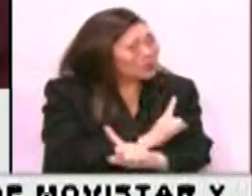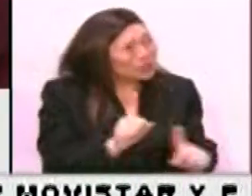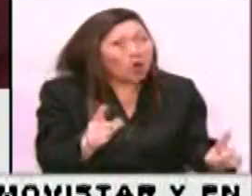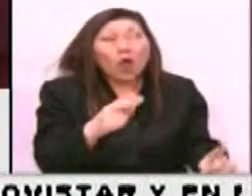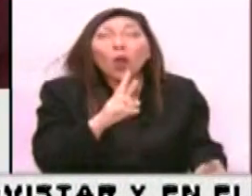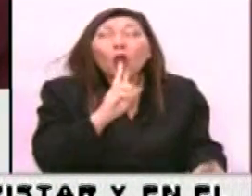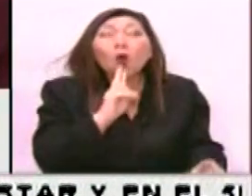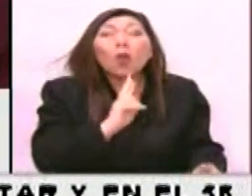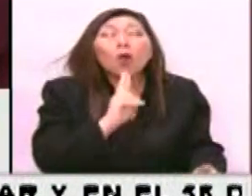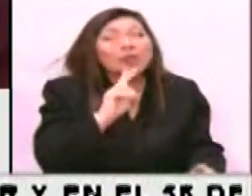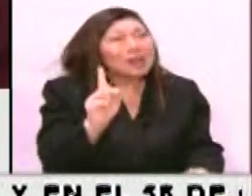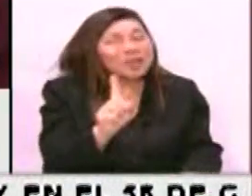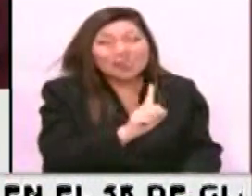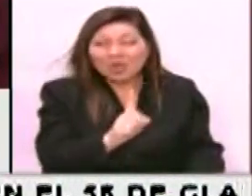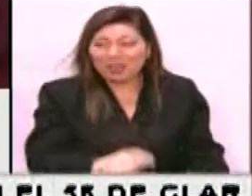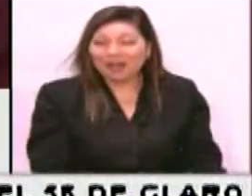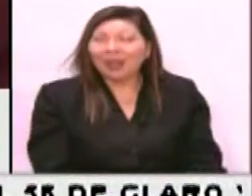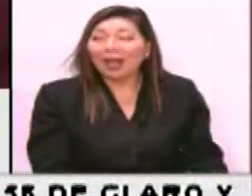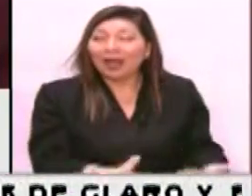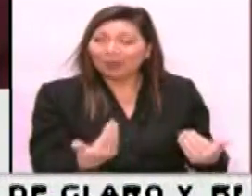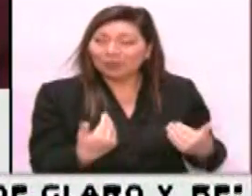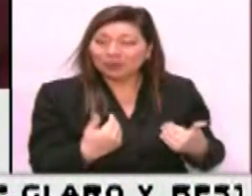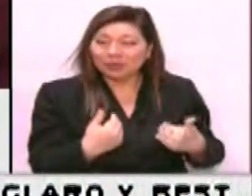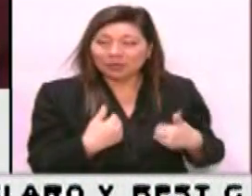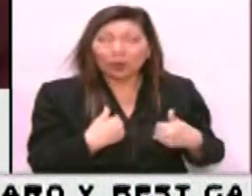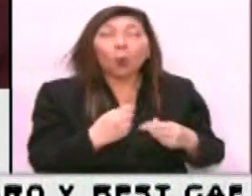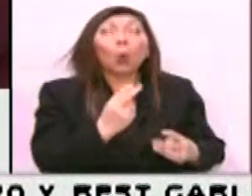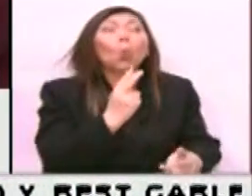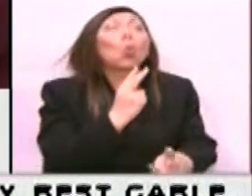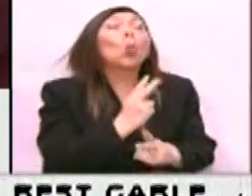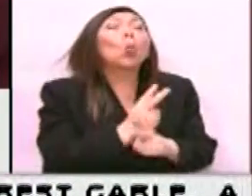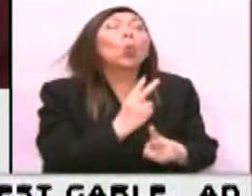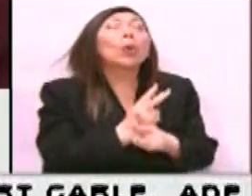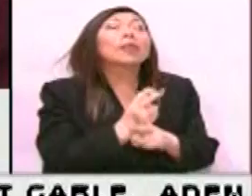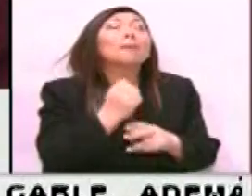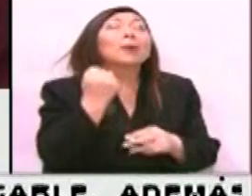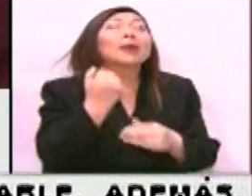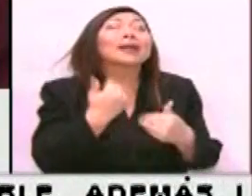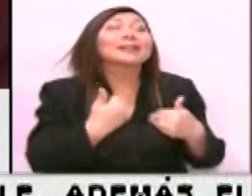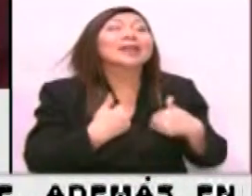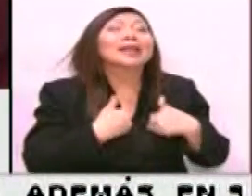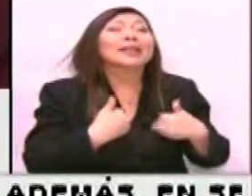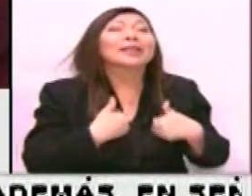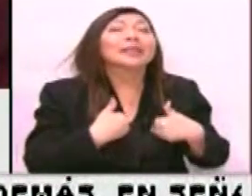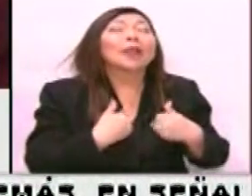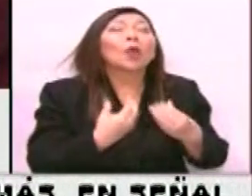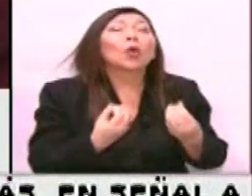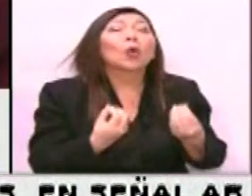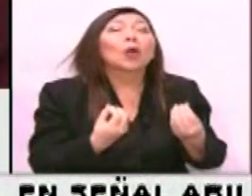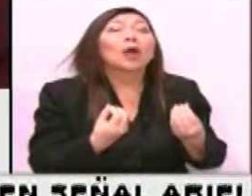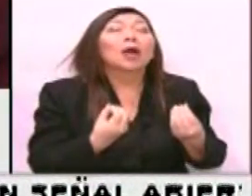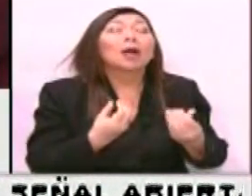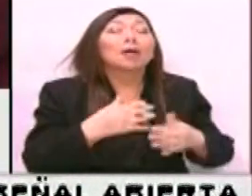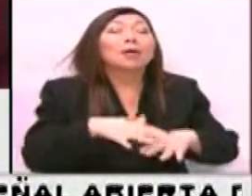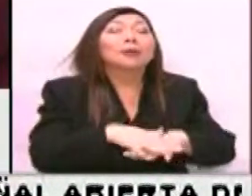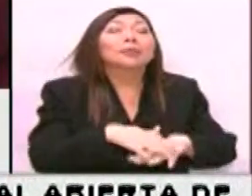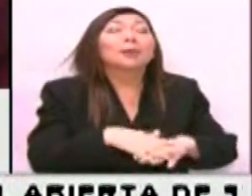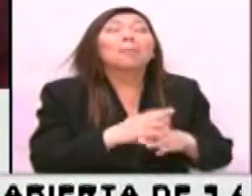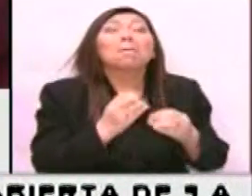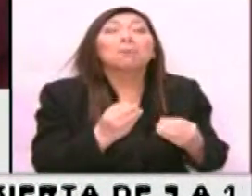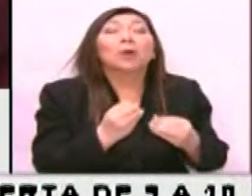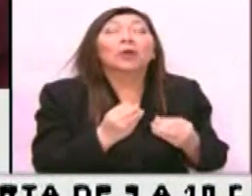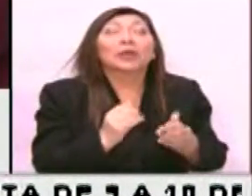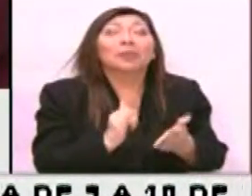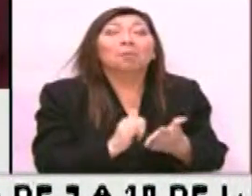no vale. Hay que tener mucho cuidado, por mucho poder que se tenga, en cómo este se administra, porque